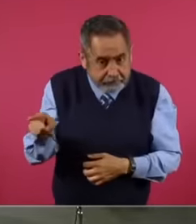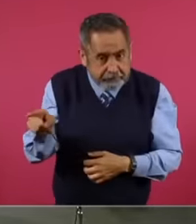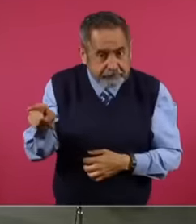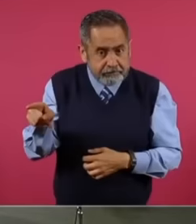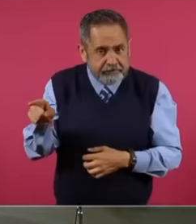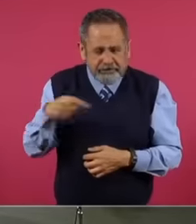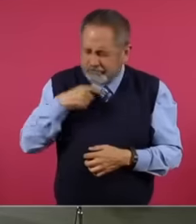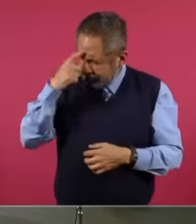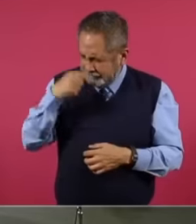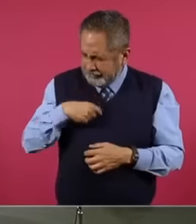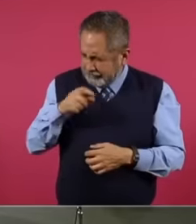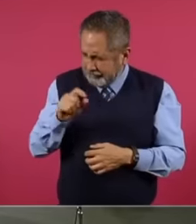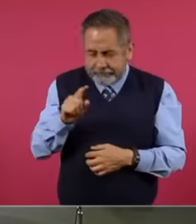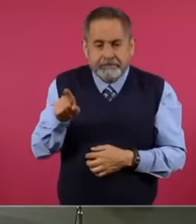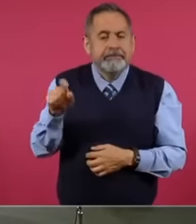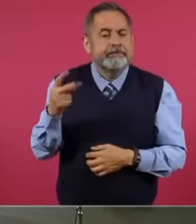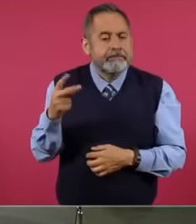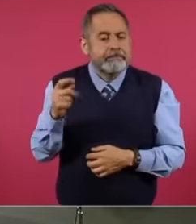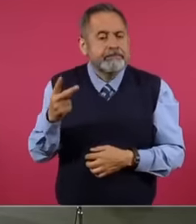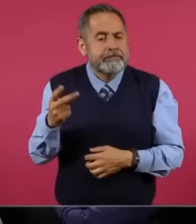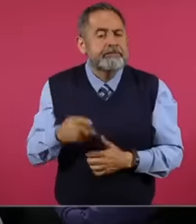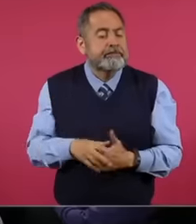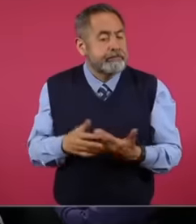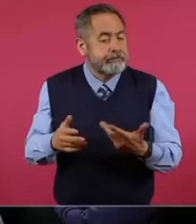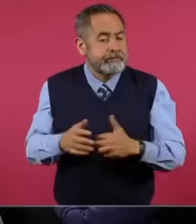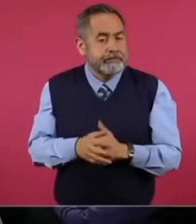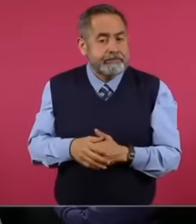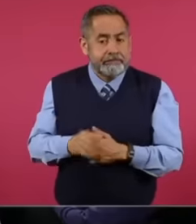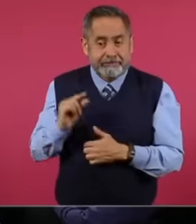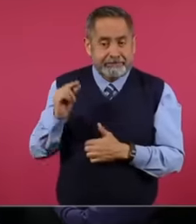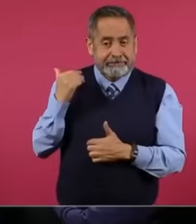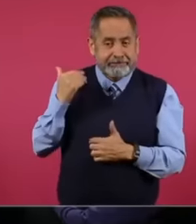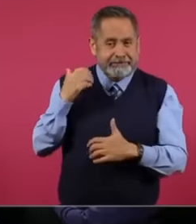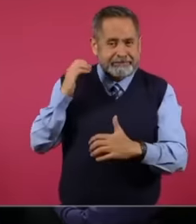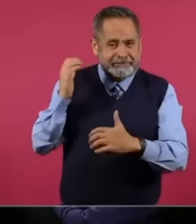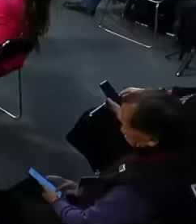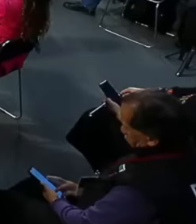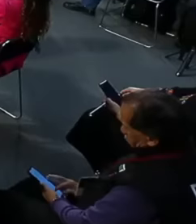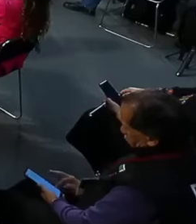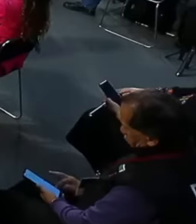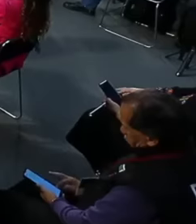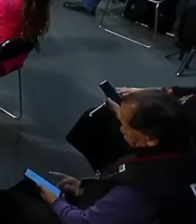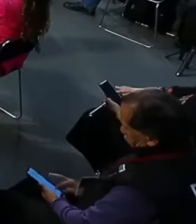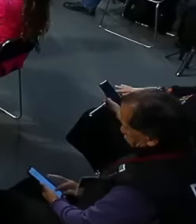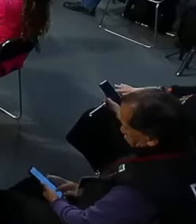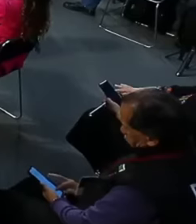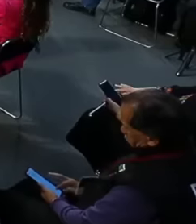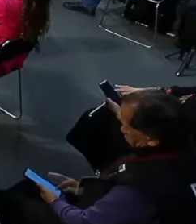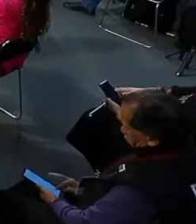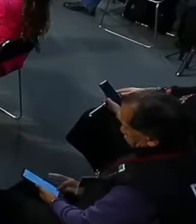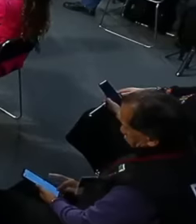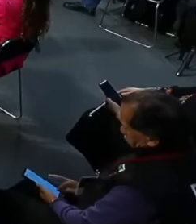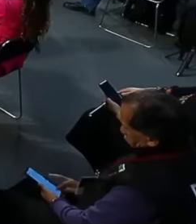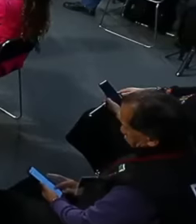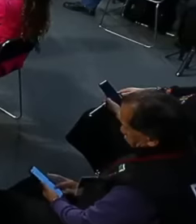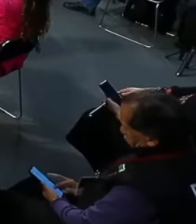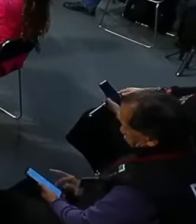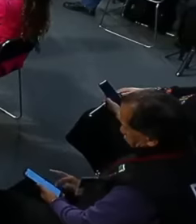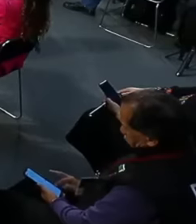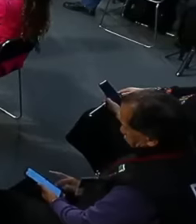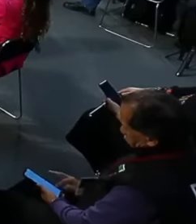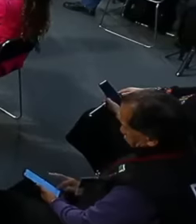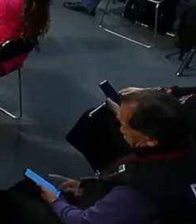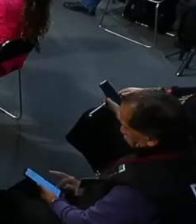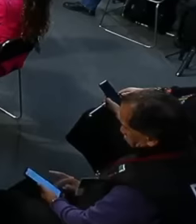2 años. Sí, yo dije 20, ¿no? 20. Sí, en el 22. Y acabamos también por allá, muy cerca,